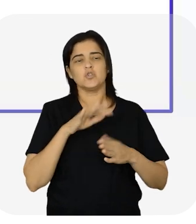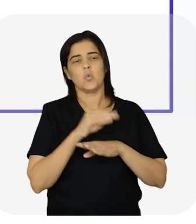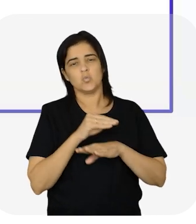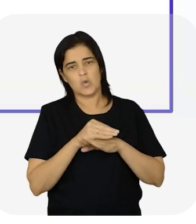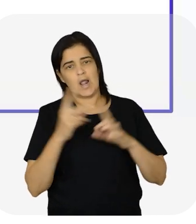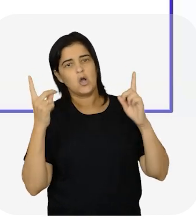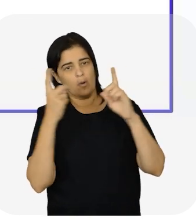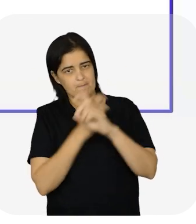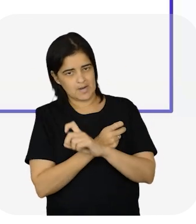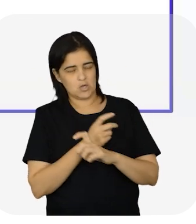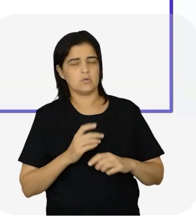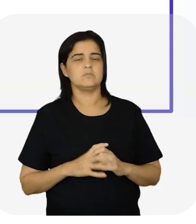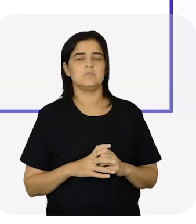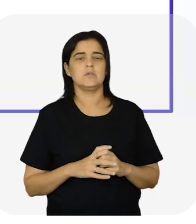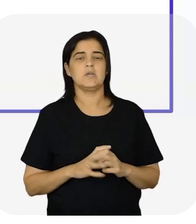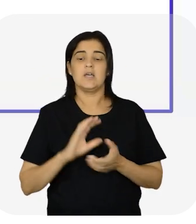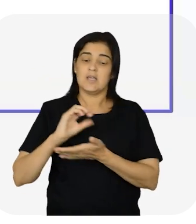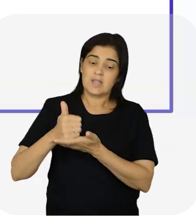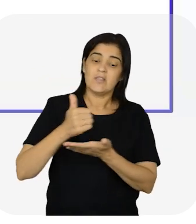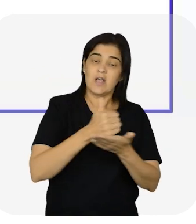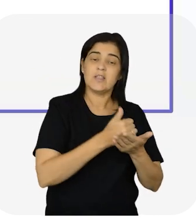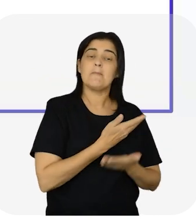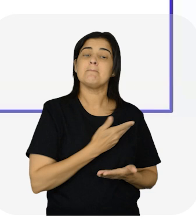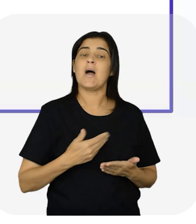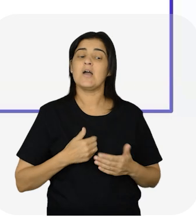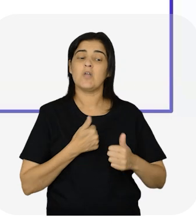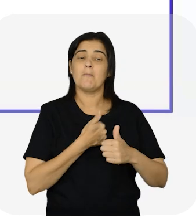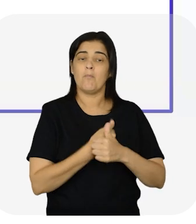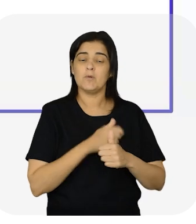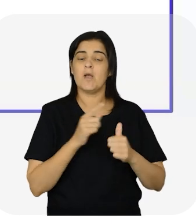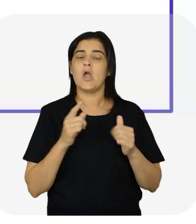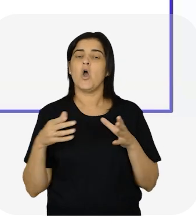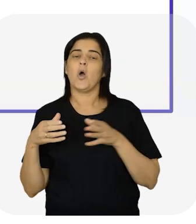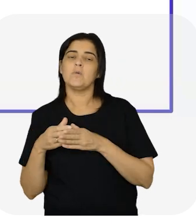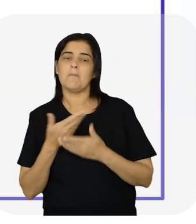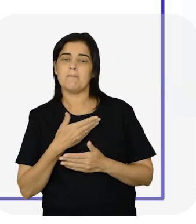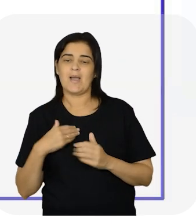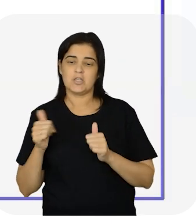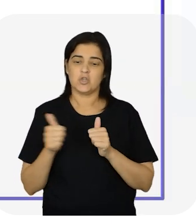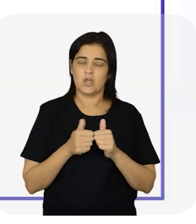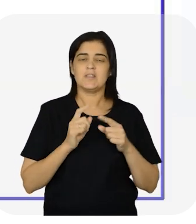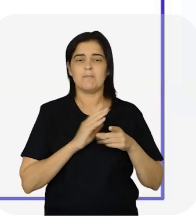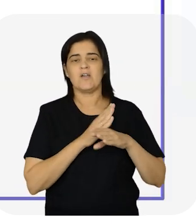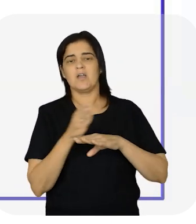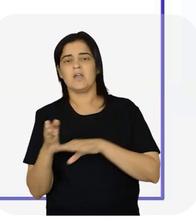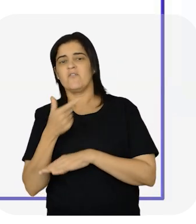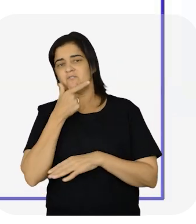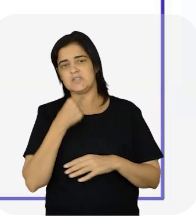complejo. La presencia de maestros de apoyo y de maestros comunitarios también son facilitadores.